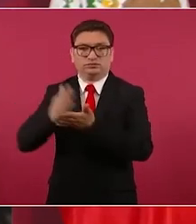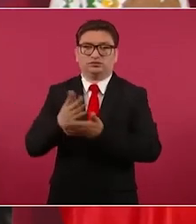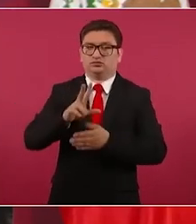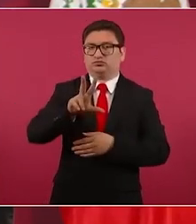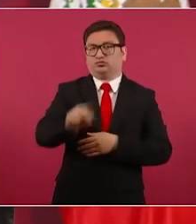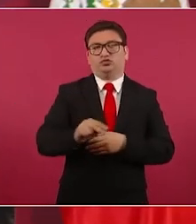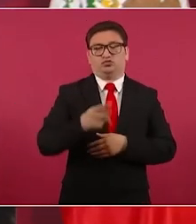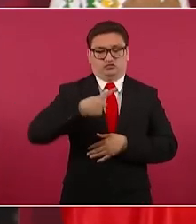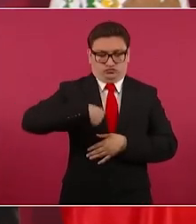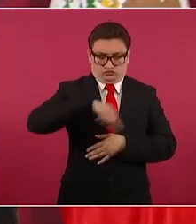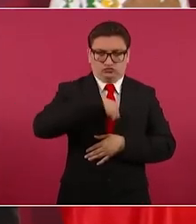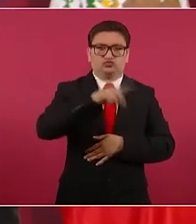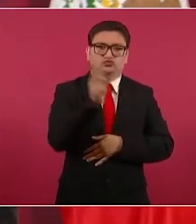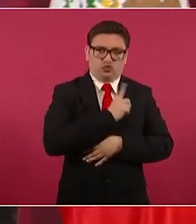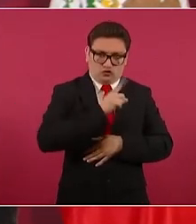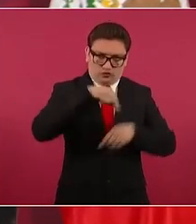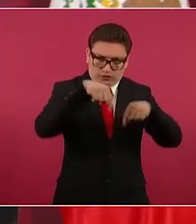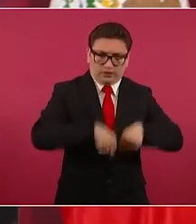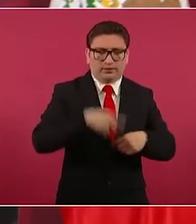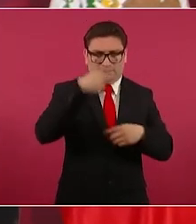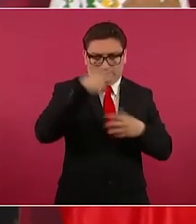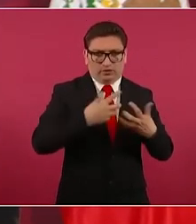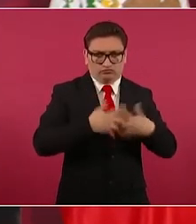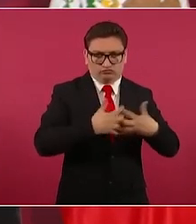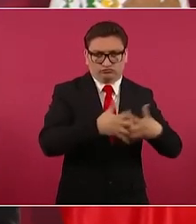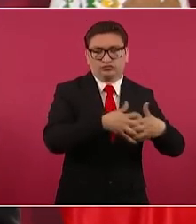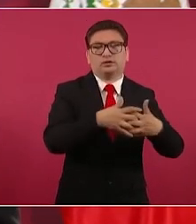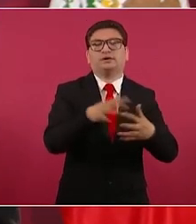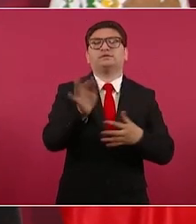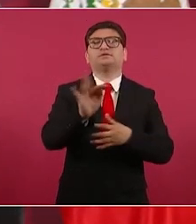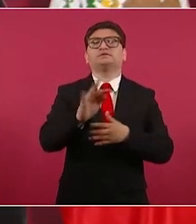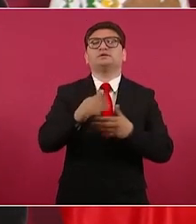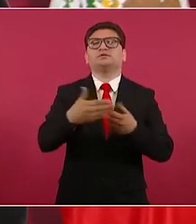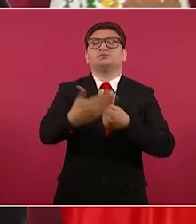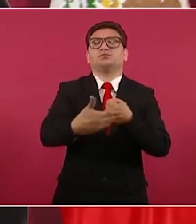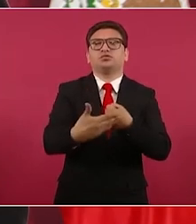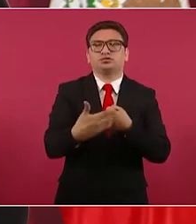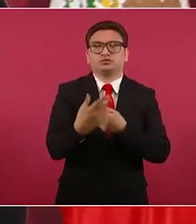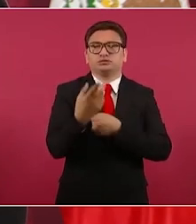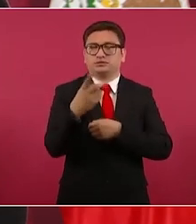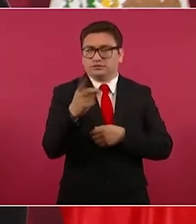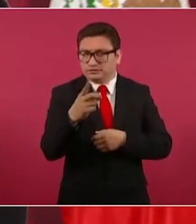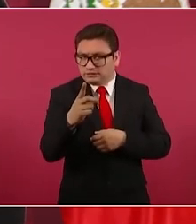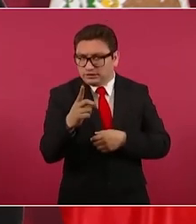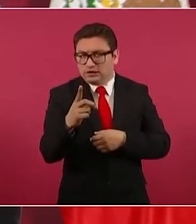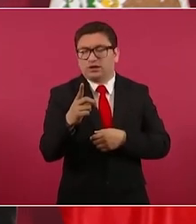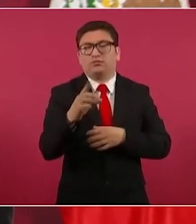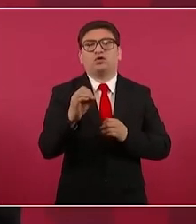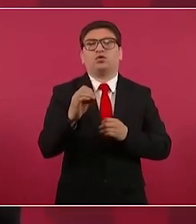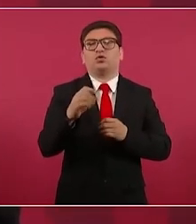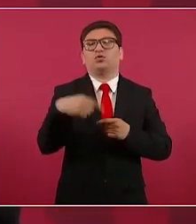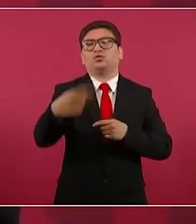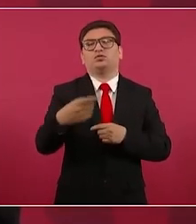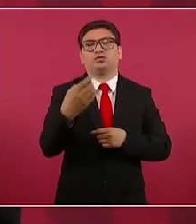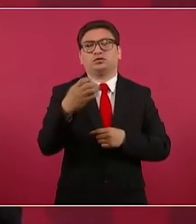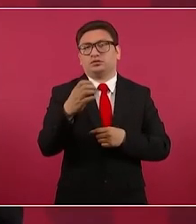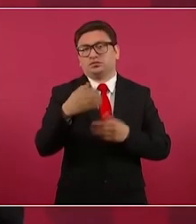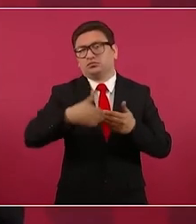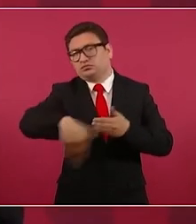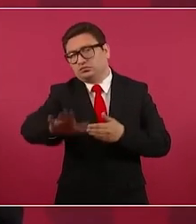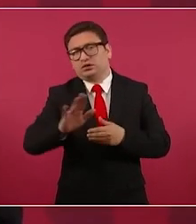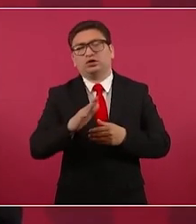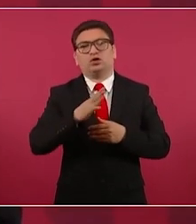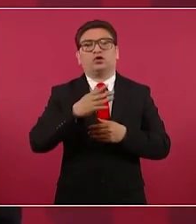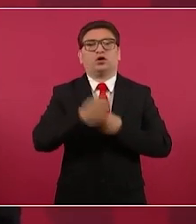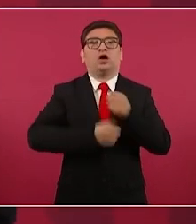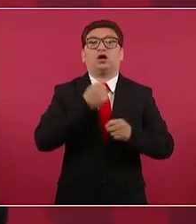de ser autosuficientes. Puede ser diciembre, puede ser el año próximo.